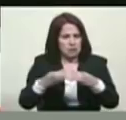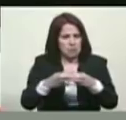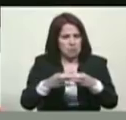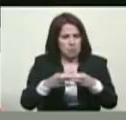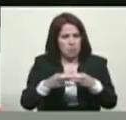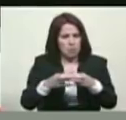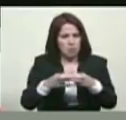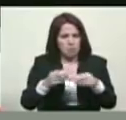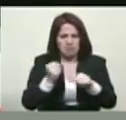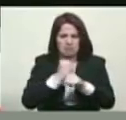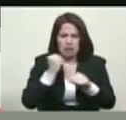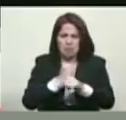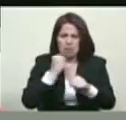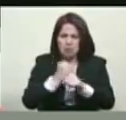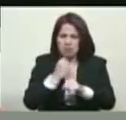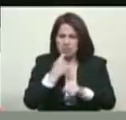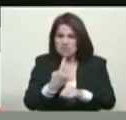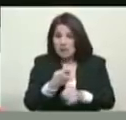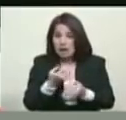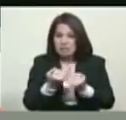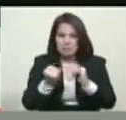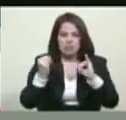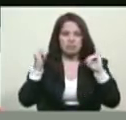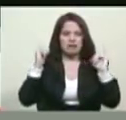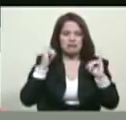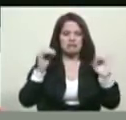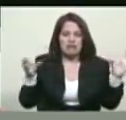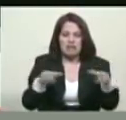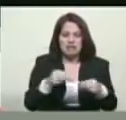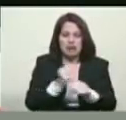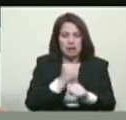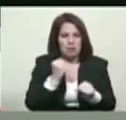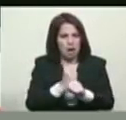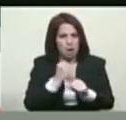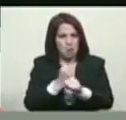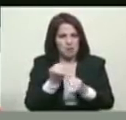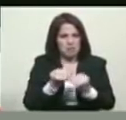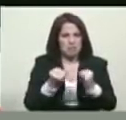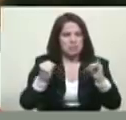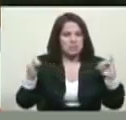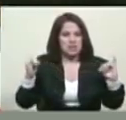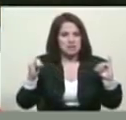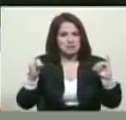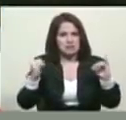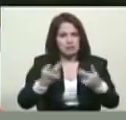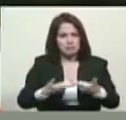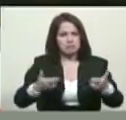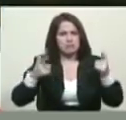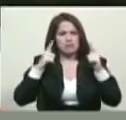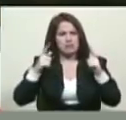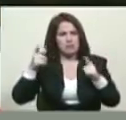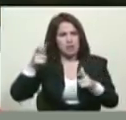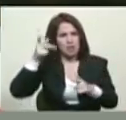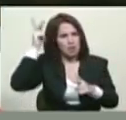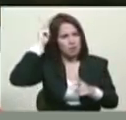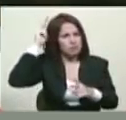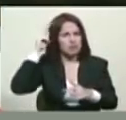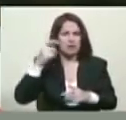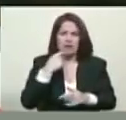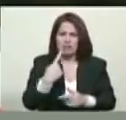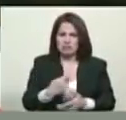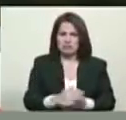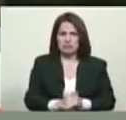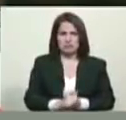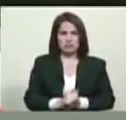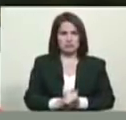sindical, pluralismo ideológico. Y desde el movimiento campesino indígena originaria, dijimos que